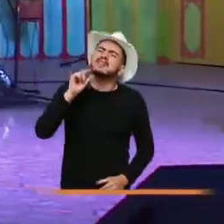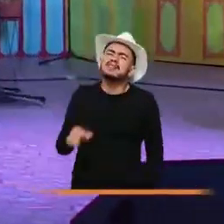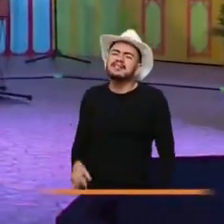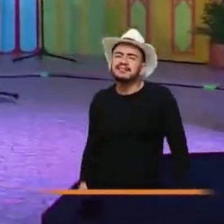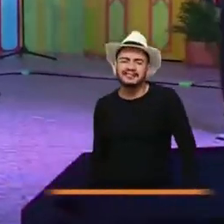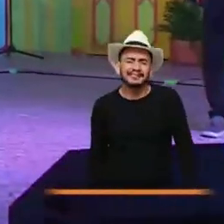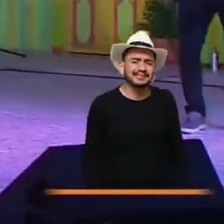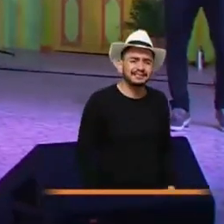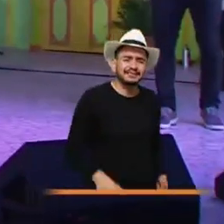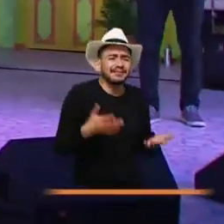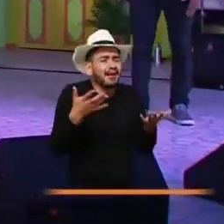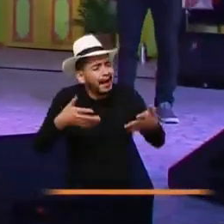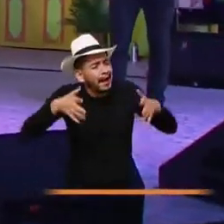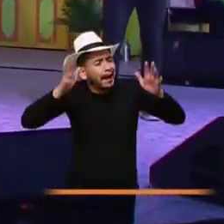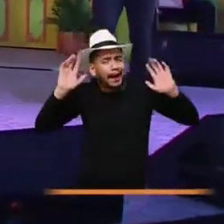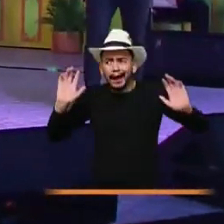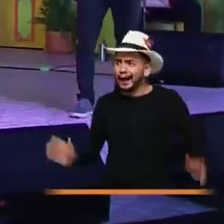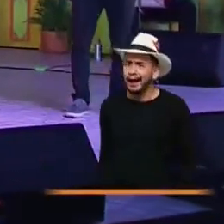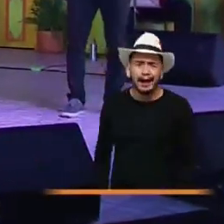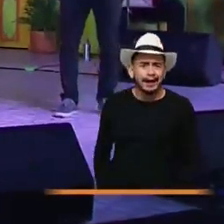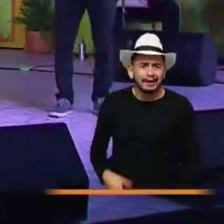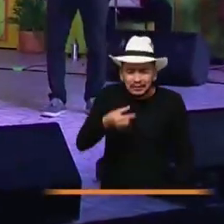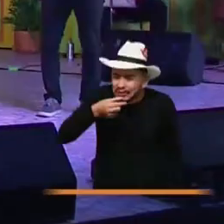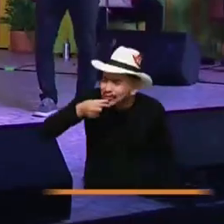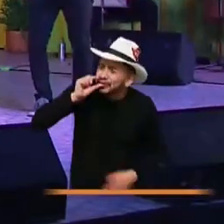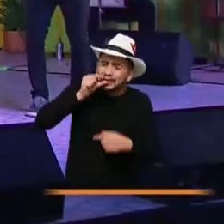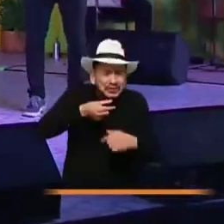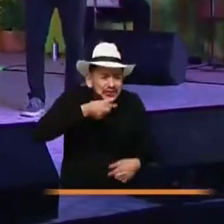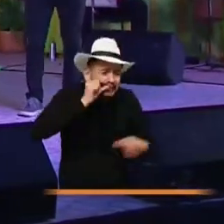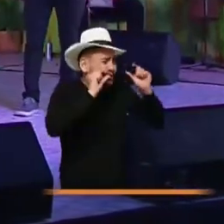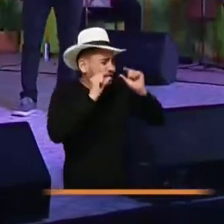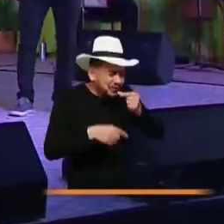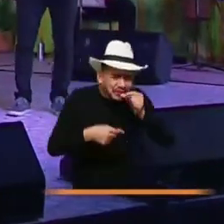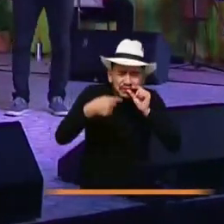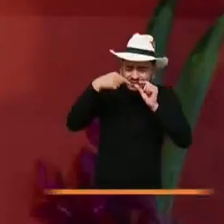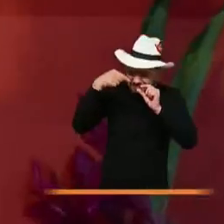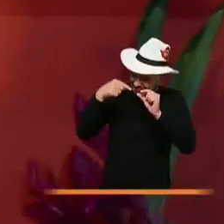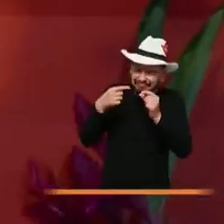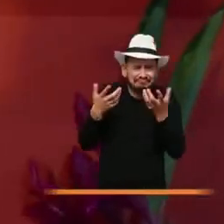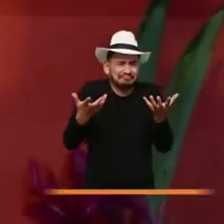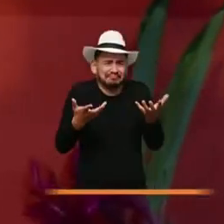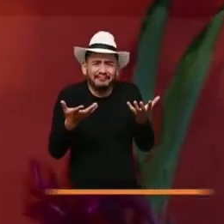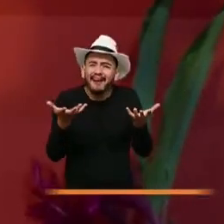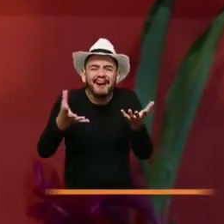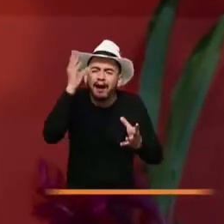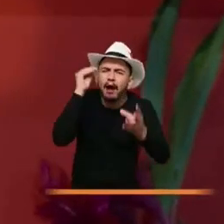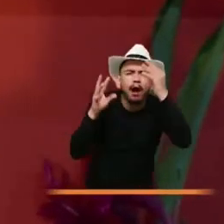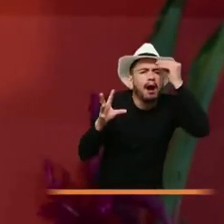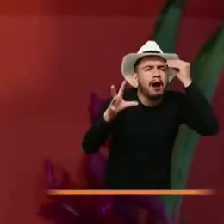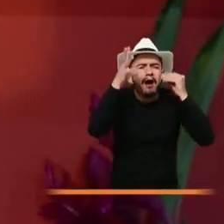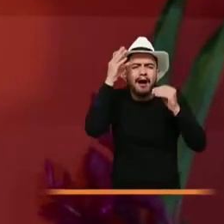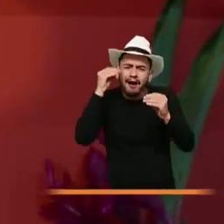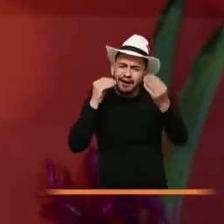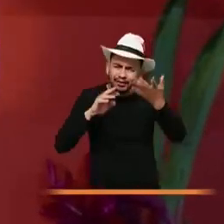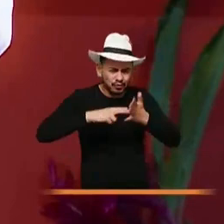si llamo ardiendo usted cuál es hoy su escuela yo le recomiendo a usted